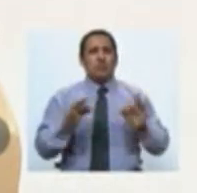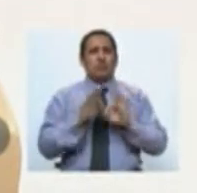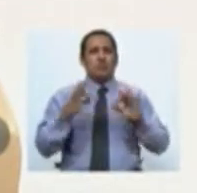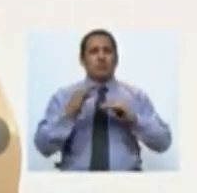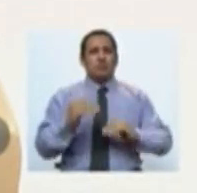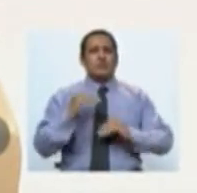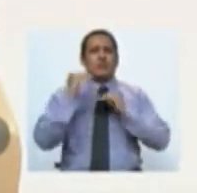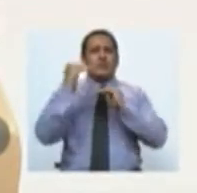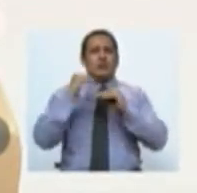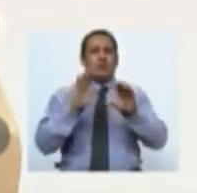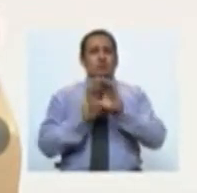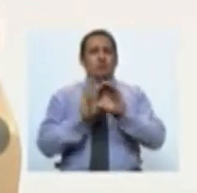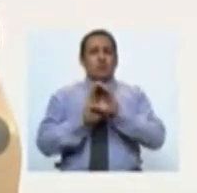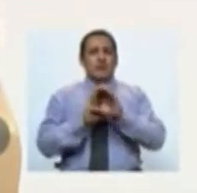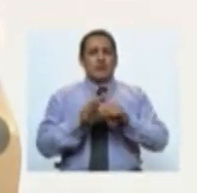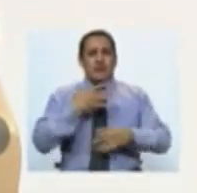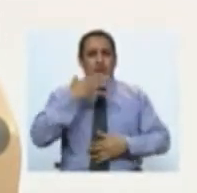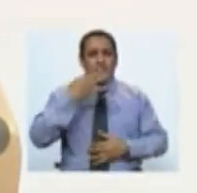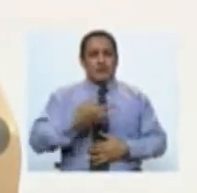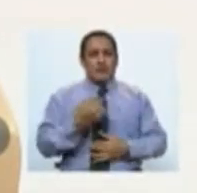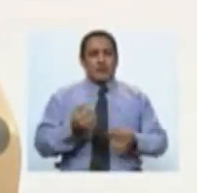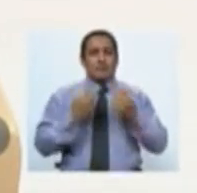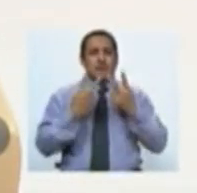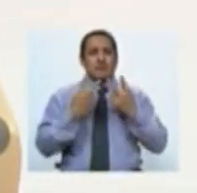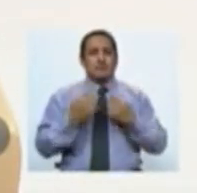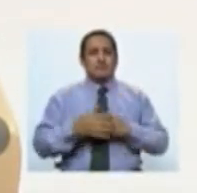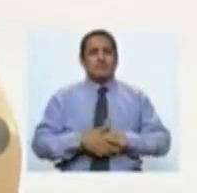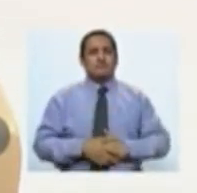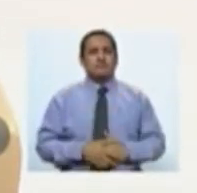o desde un marco constitucional, mejor dicho,